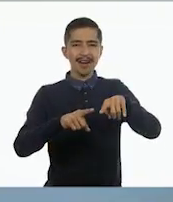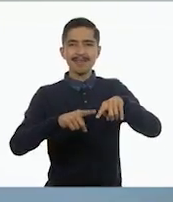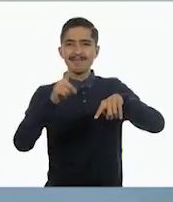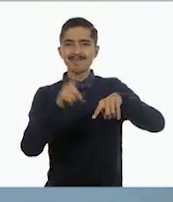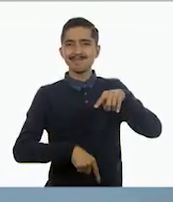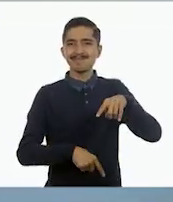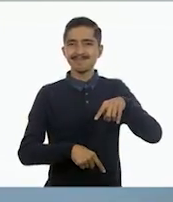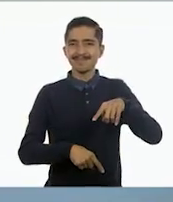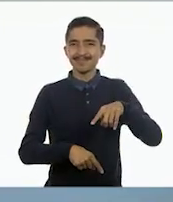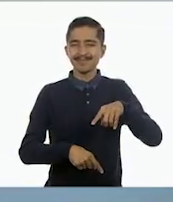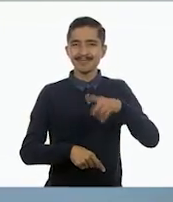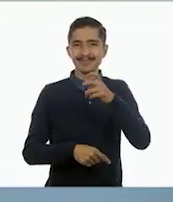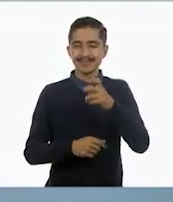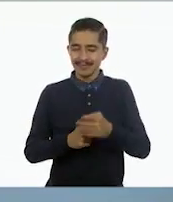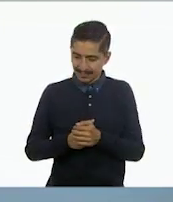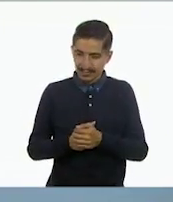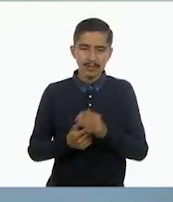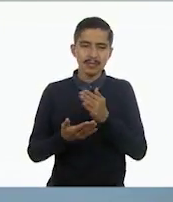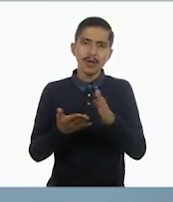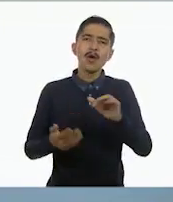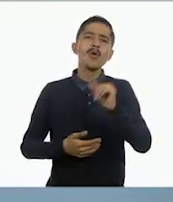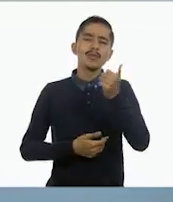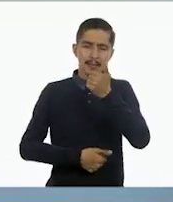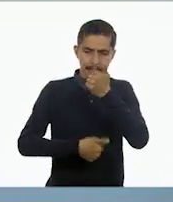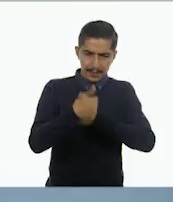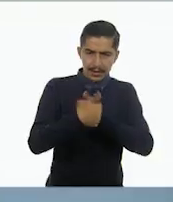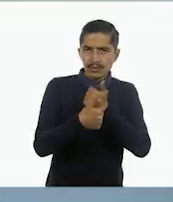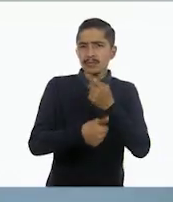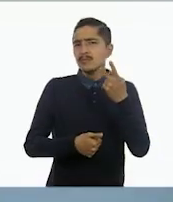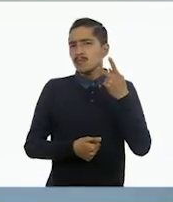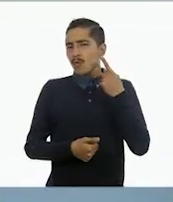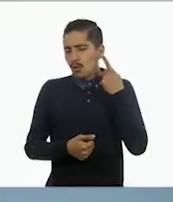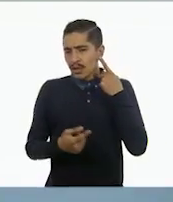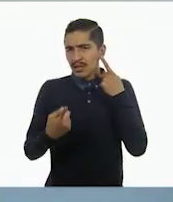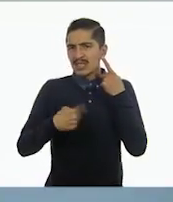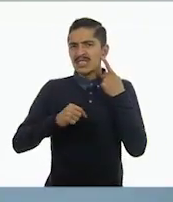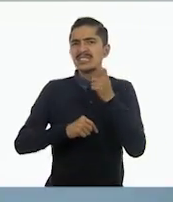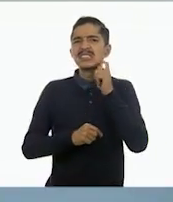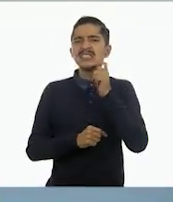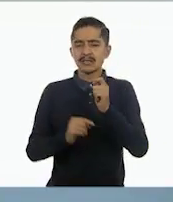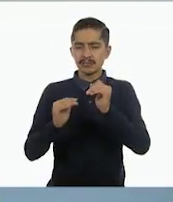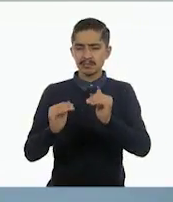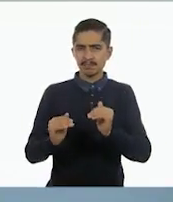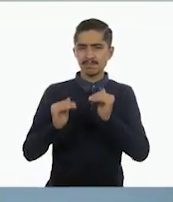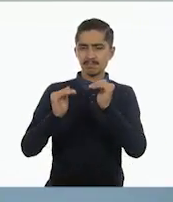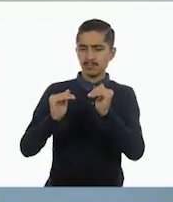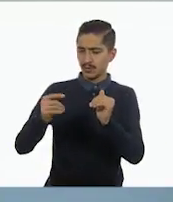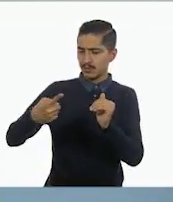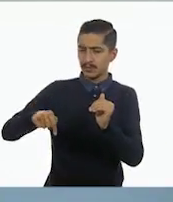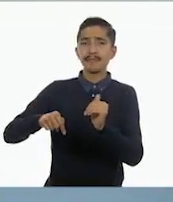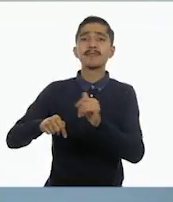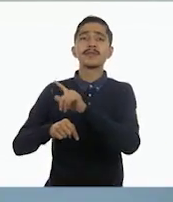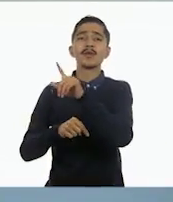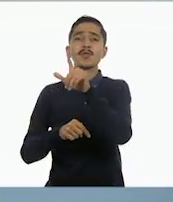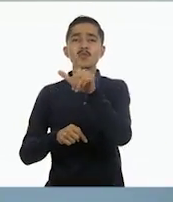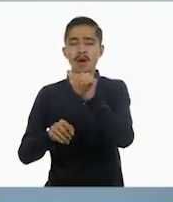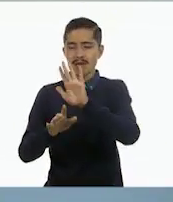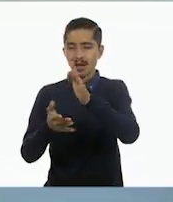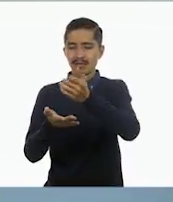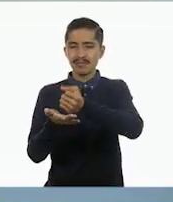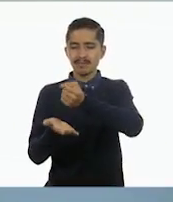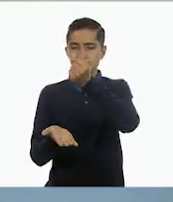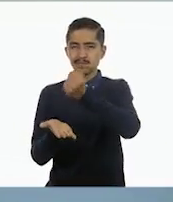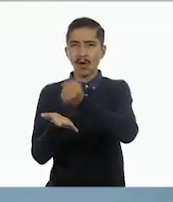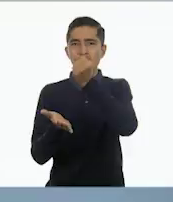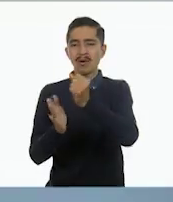Díaz. Otra era la participación política de las clases medias y luego la promulgación de